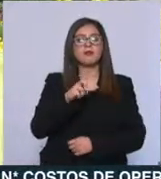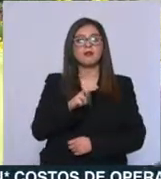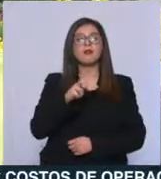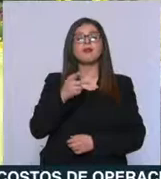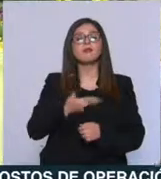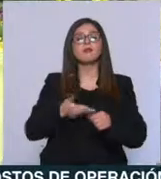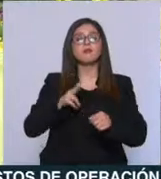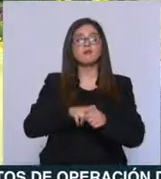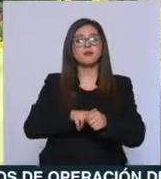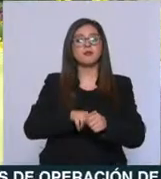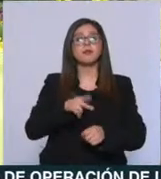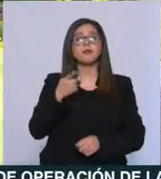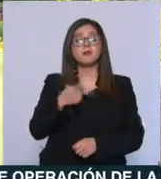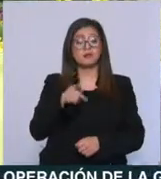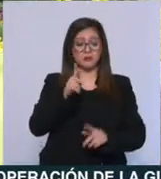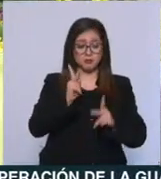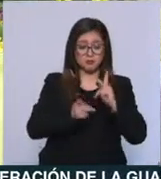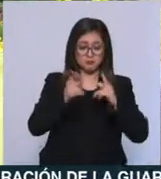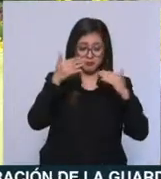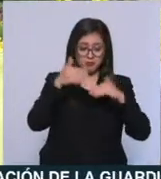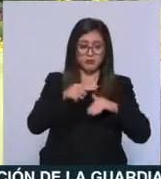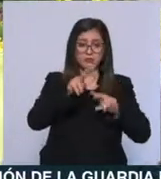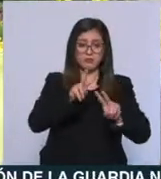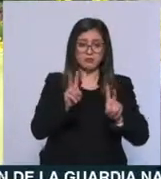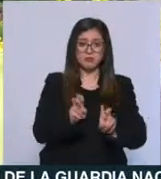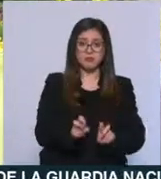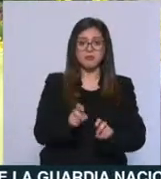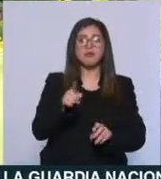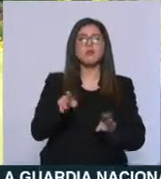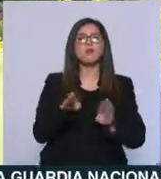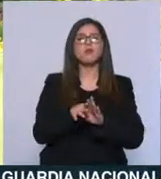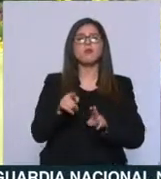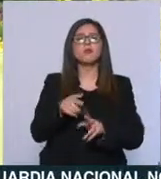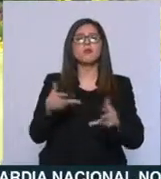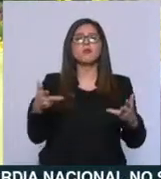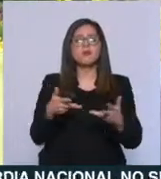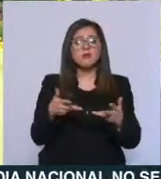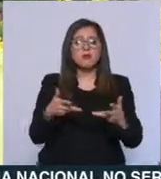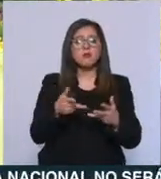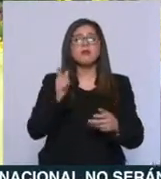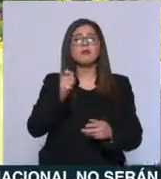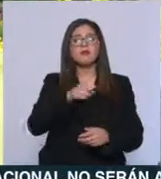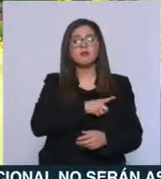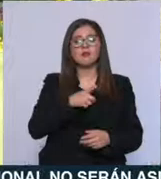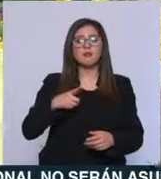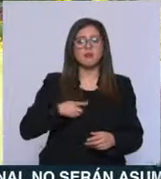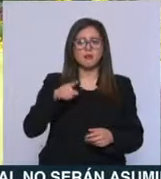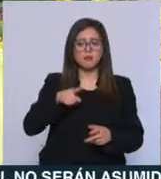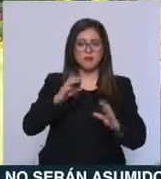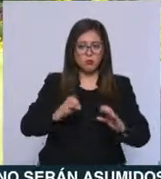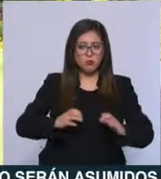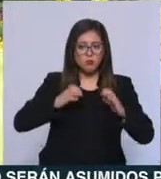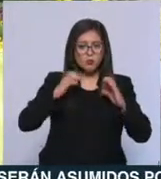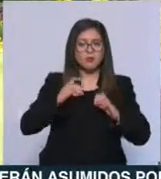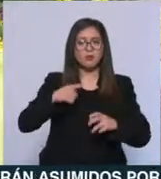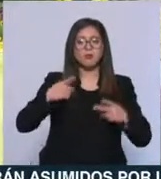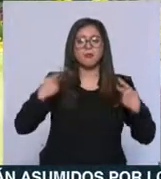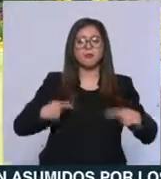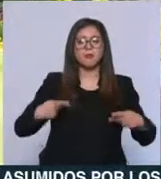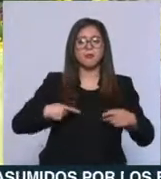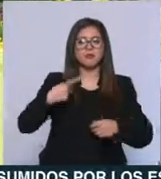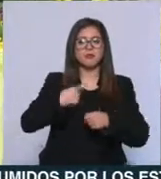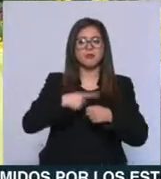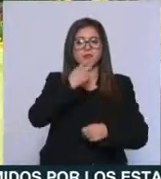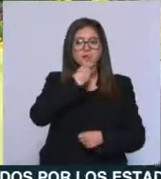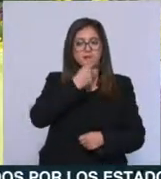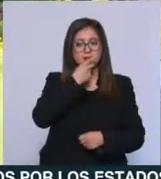Sanofi. Precisamente para poder platicar sobre esta enfermedad, el tratamiento y los cuidados necesarios que requiere un paciente con